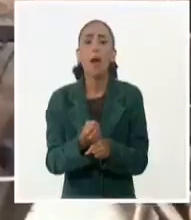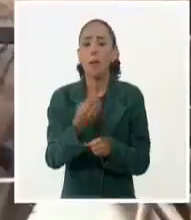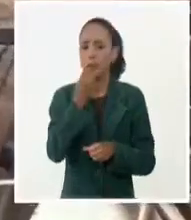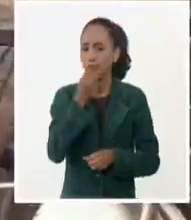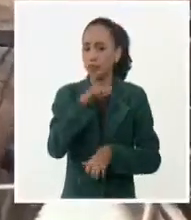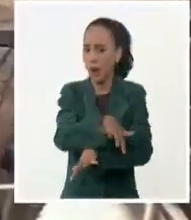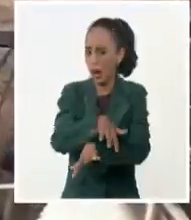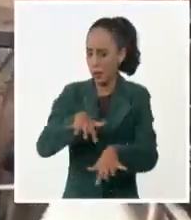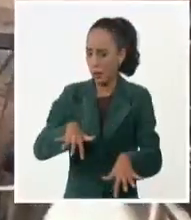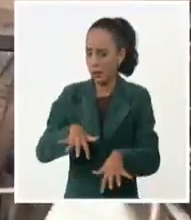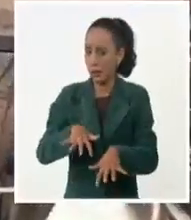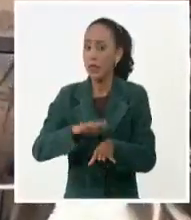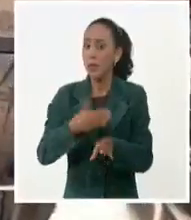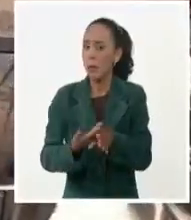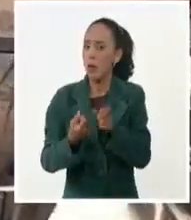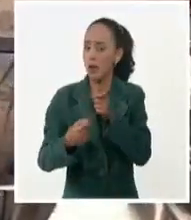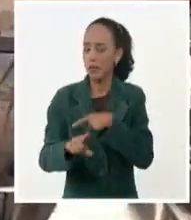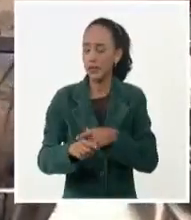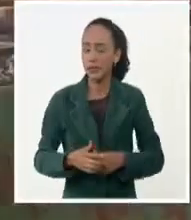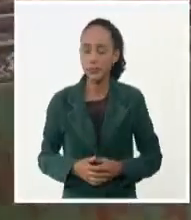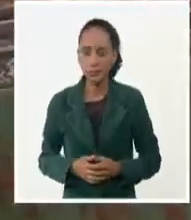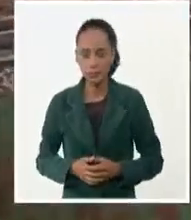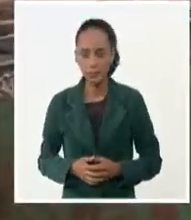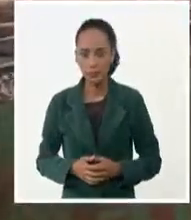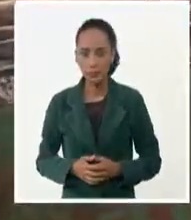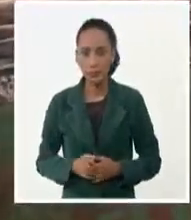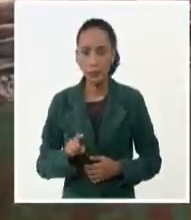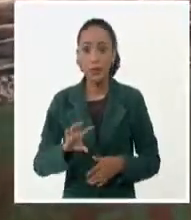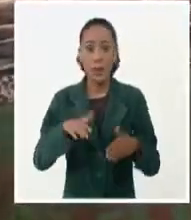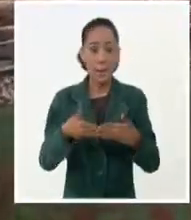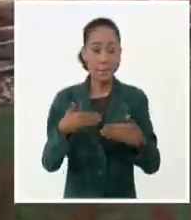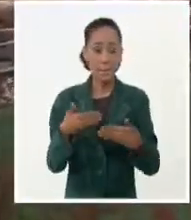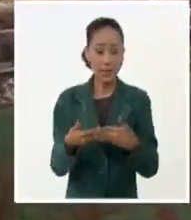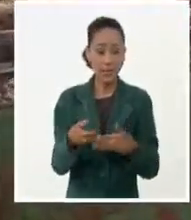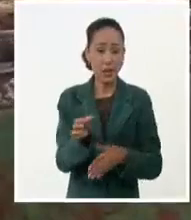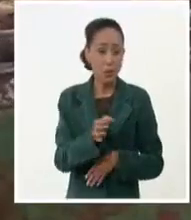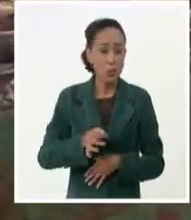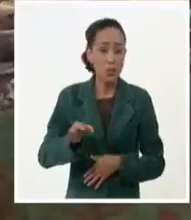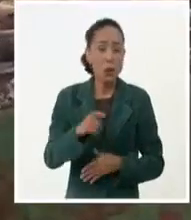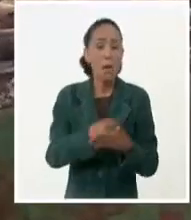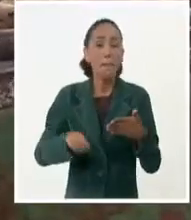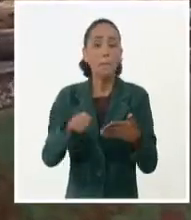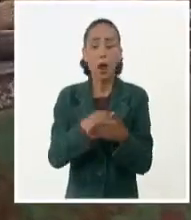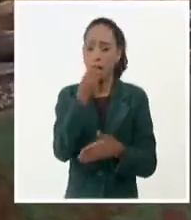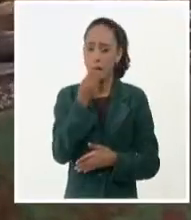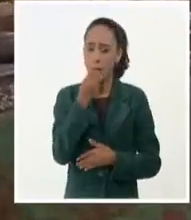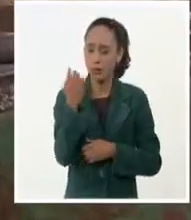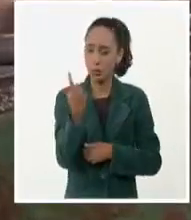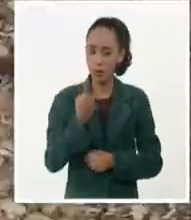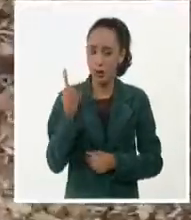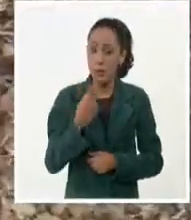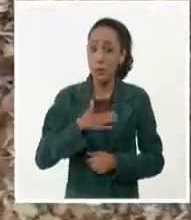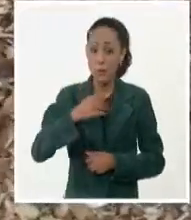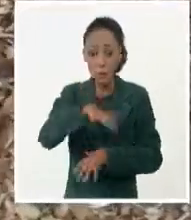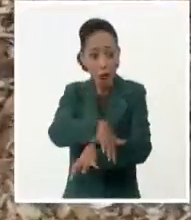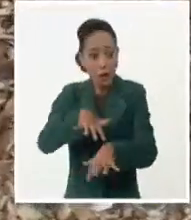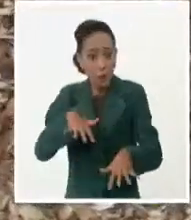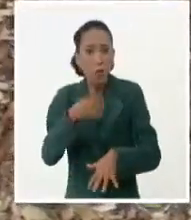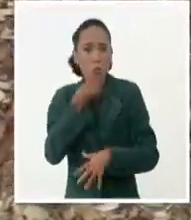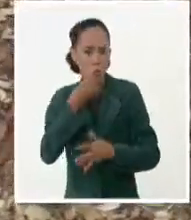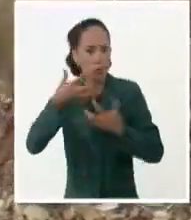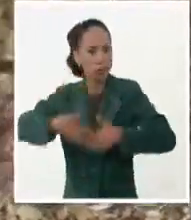centrales. Además, se descentraliza hasta empresa y municipio el plan de alimento animal, con sus productos y residuos industriales